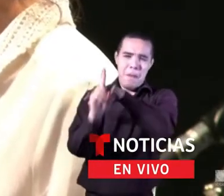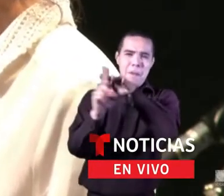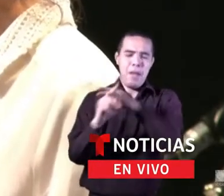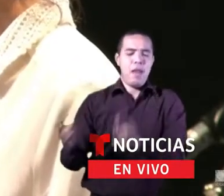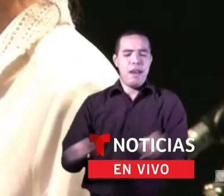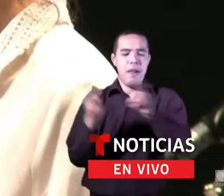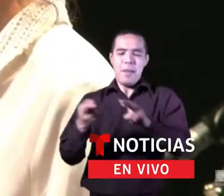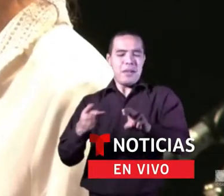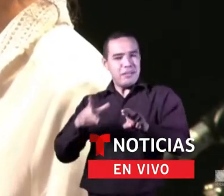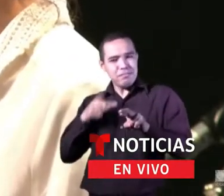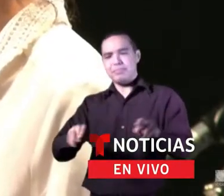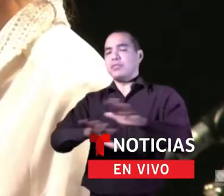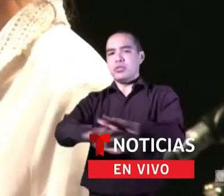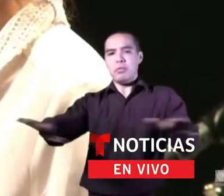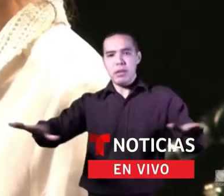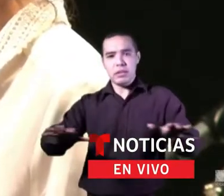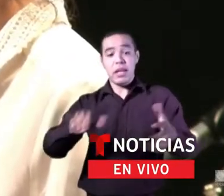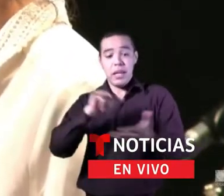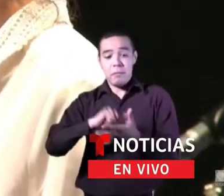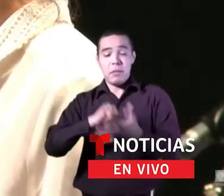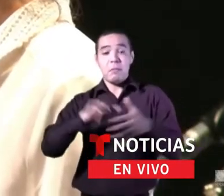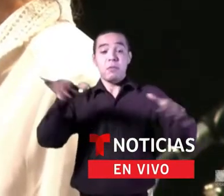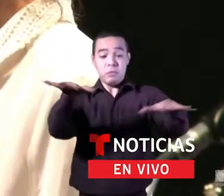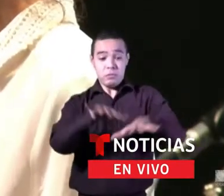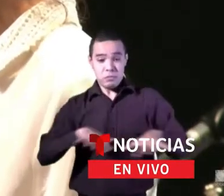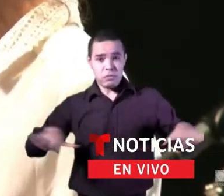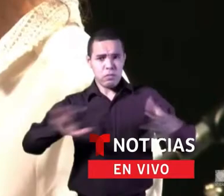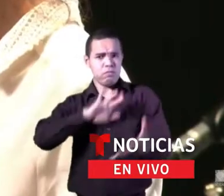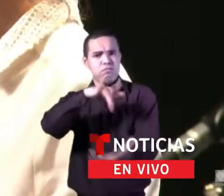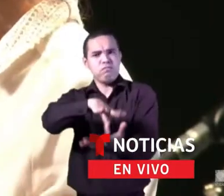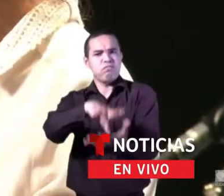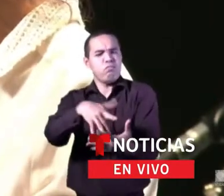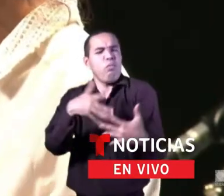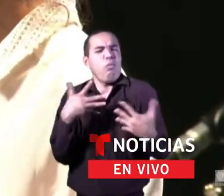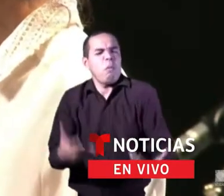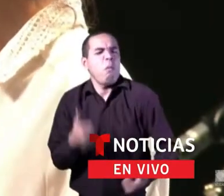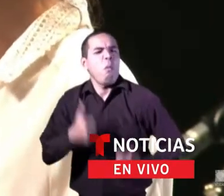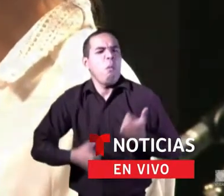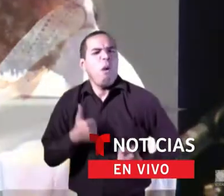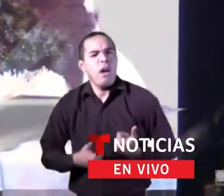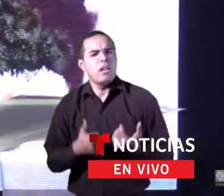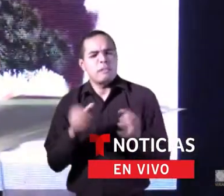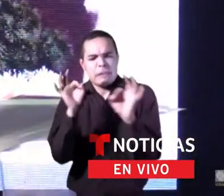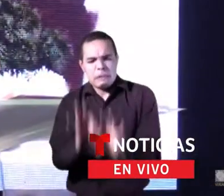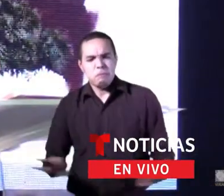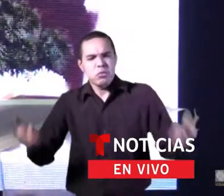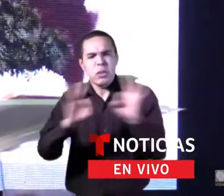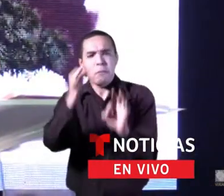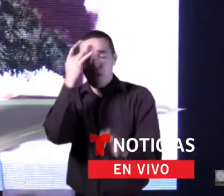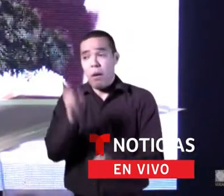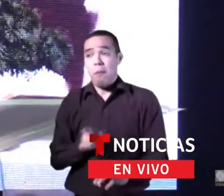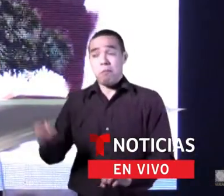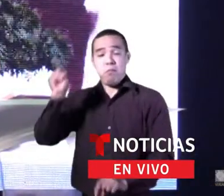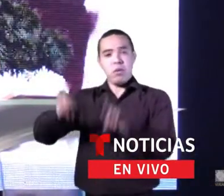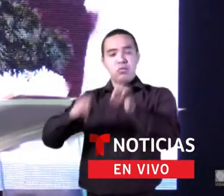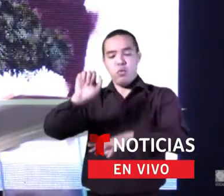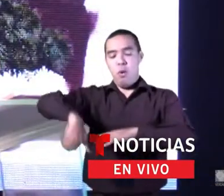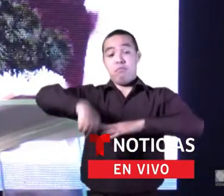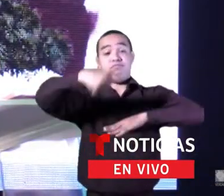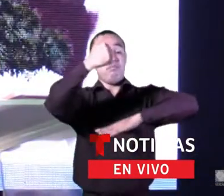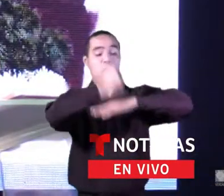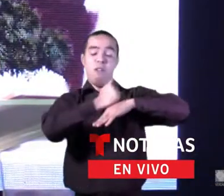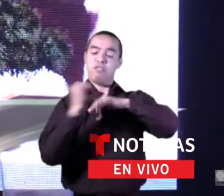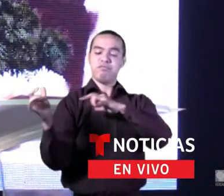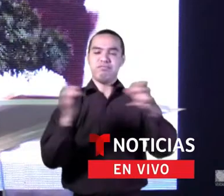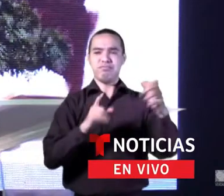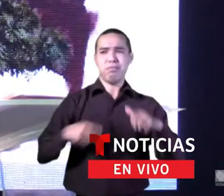valor de este encuentro reside entonces en que quienes actuaron como señores de la guerra y quienes